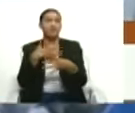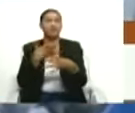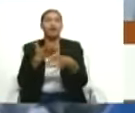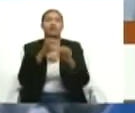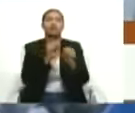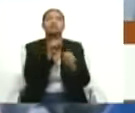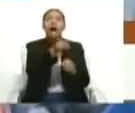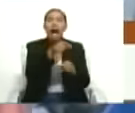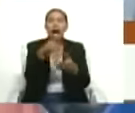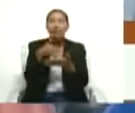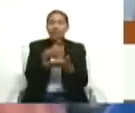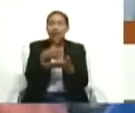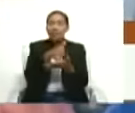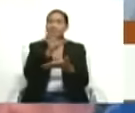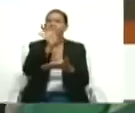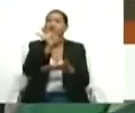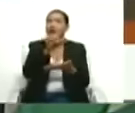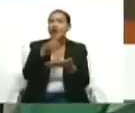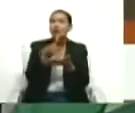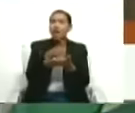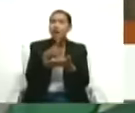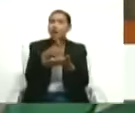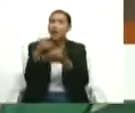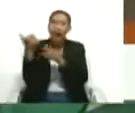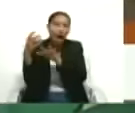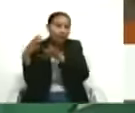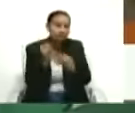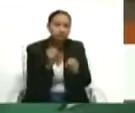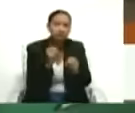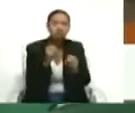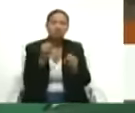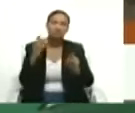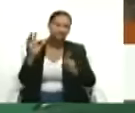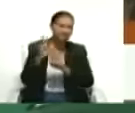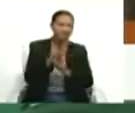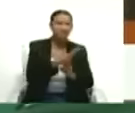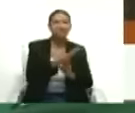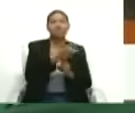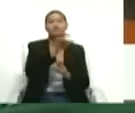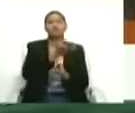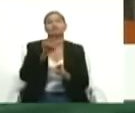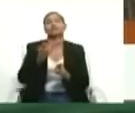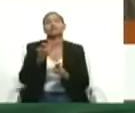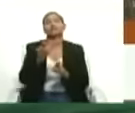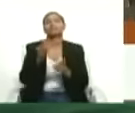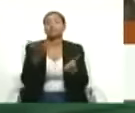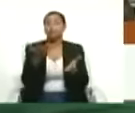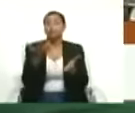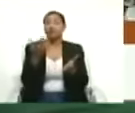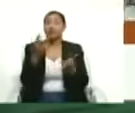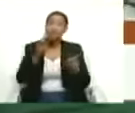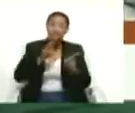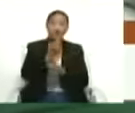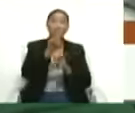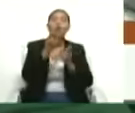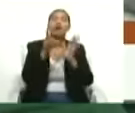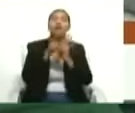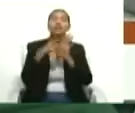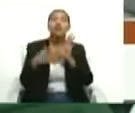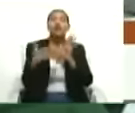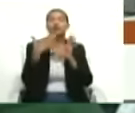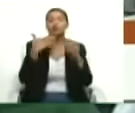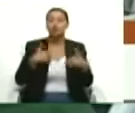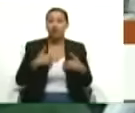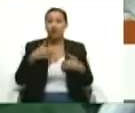sus órdenes, allá van, allá tiran al Alto Comisionado de los Derechos Humanos, a la Corte Penal